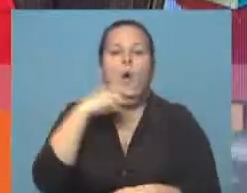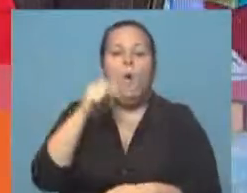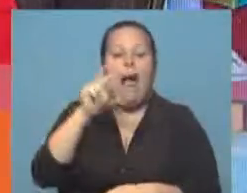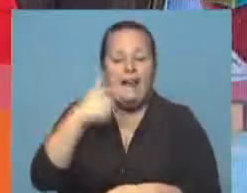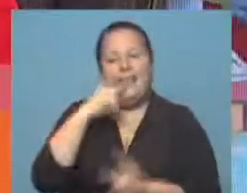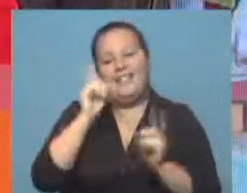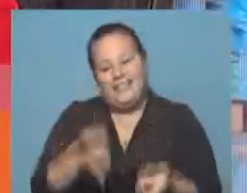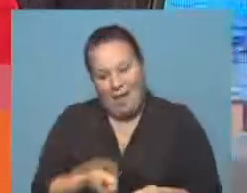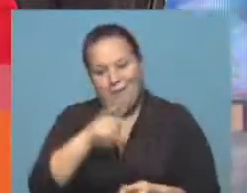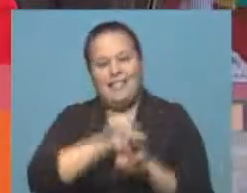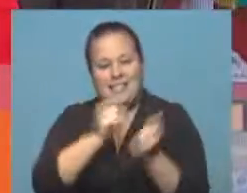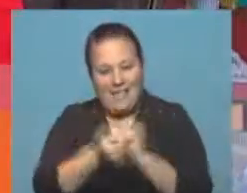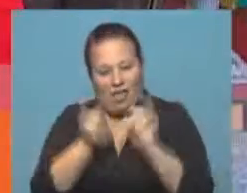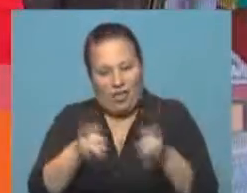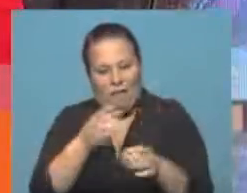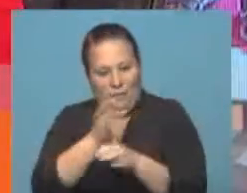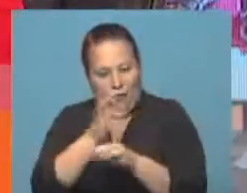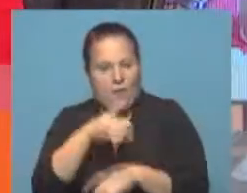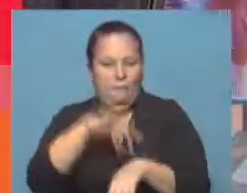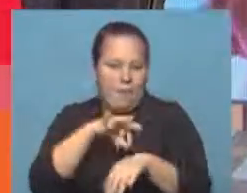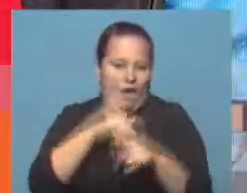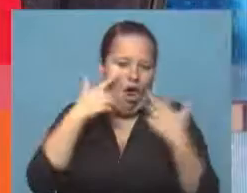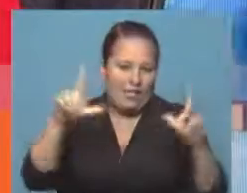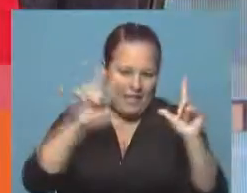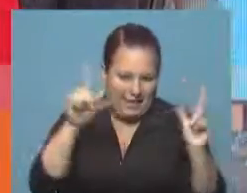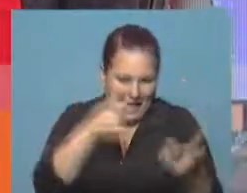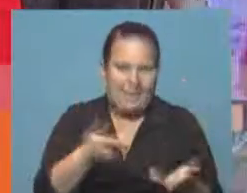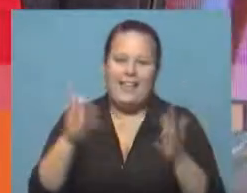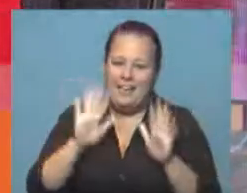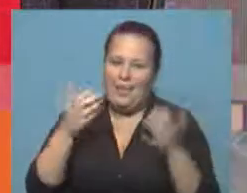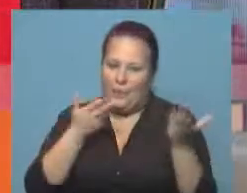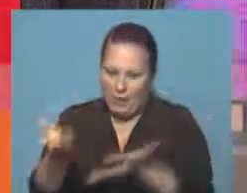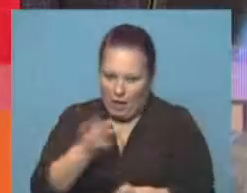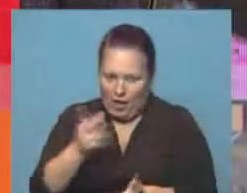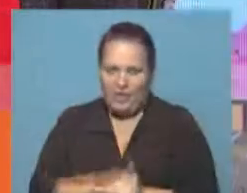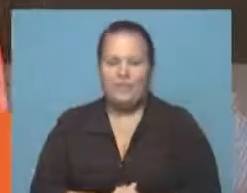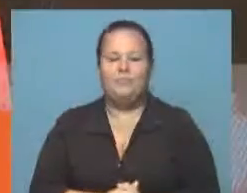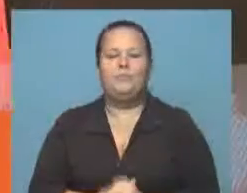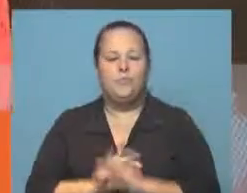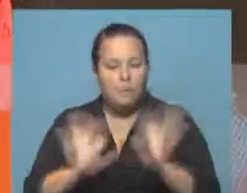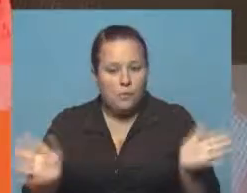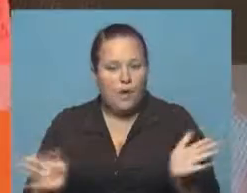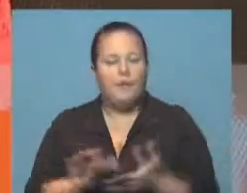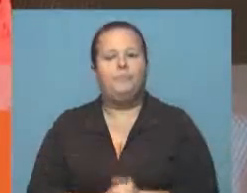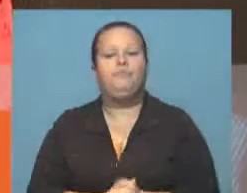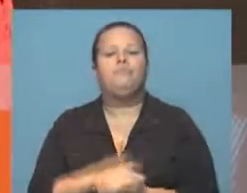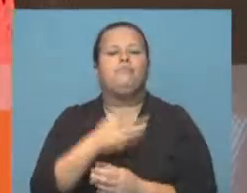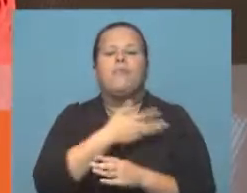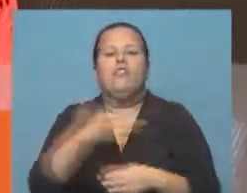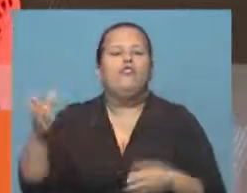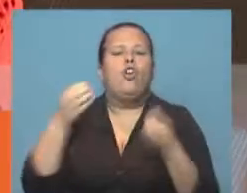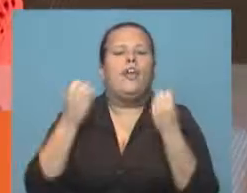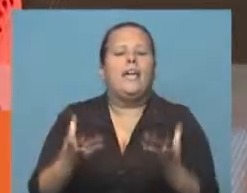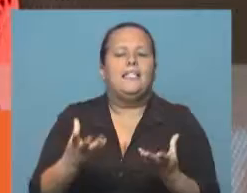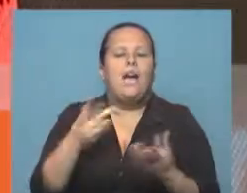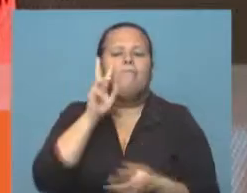Kuznetsov, claro, Juan Carlos, sexólogo también, un hombre de medios. Hola, Juan Carlos. Bienvenidos ambos. Bueno, un pantallazo para saber